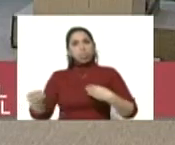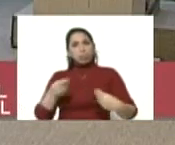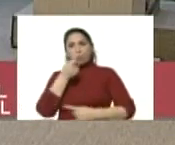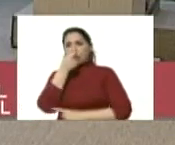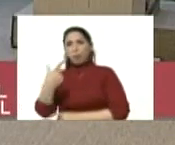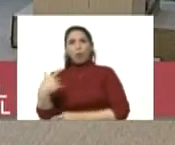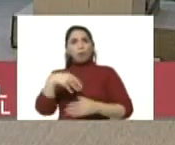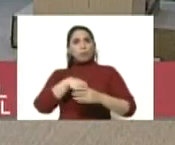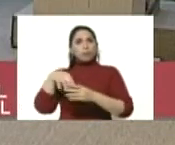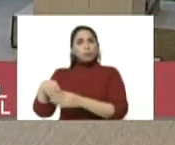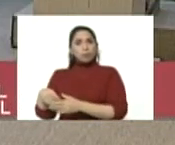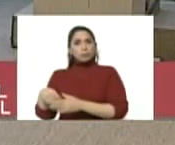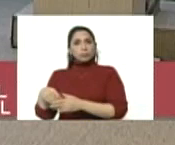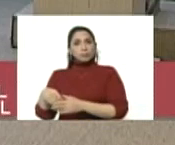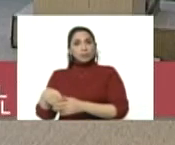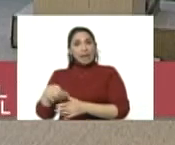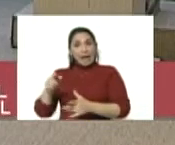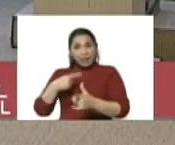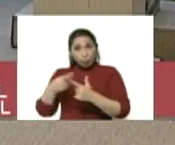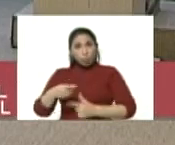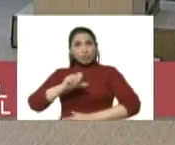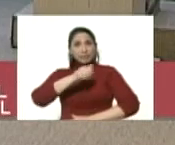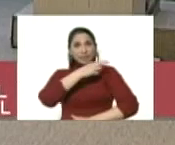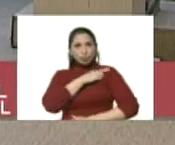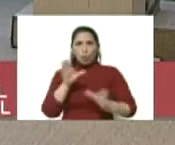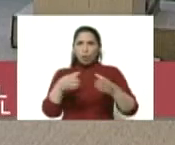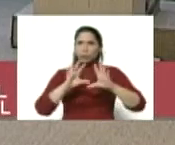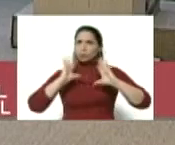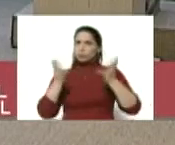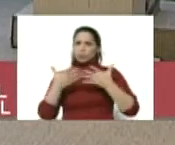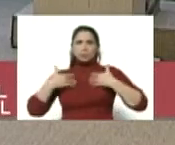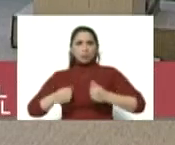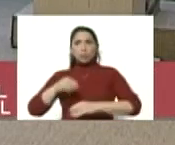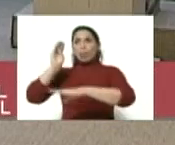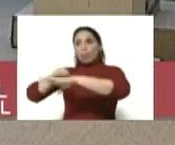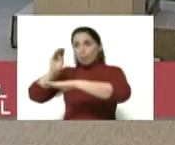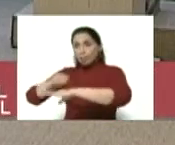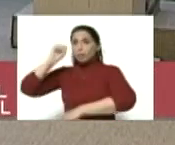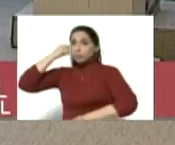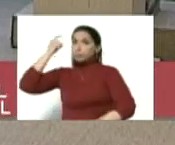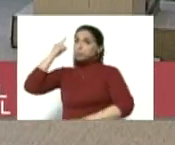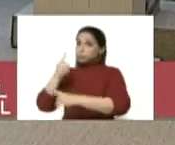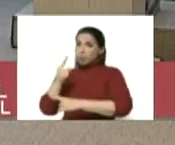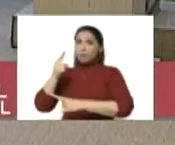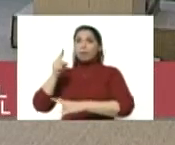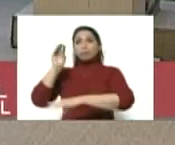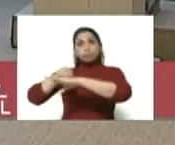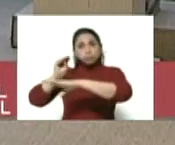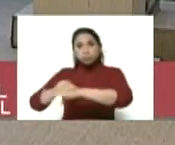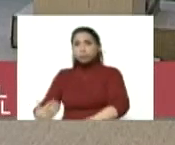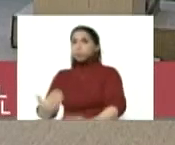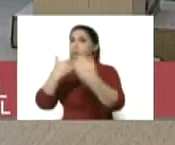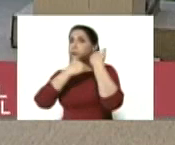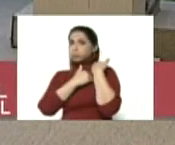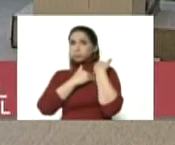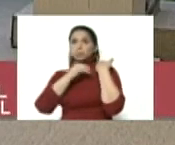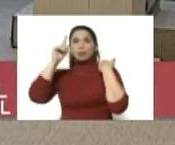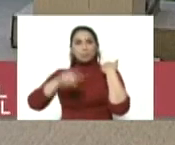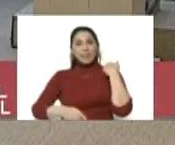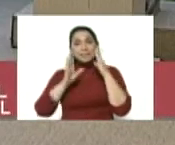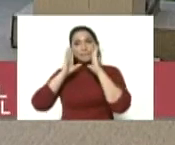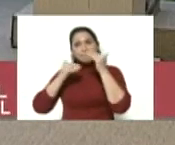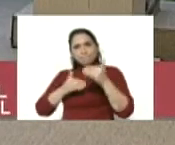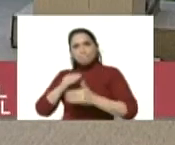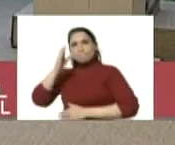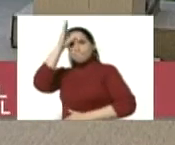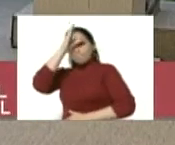cuarentena. Y él ha venido haciendo muchos llamados a la reflexión, a la responsabilidad, a la